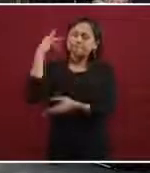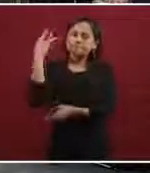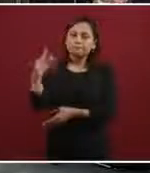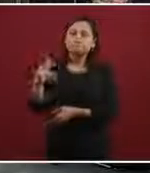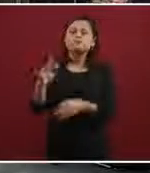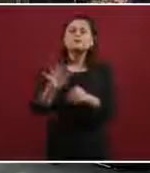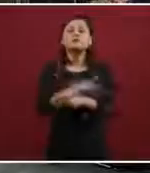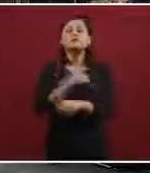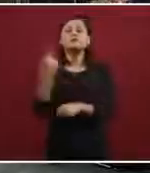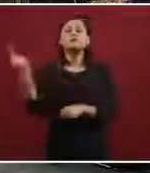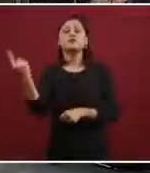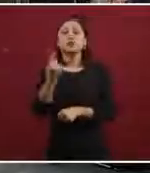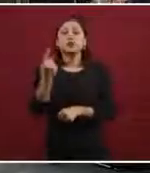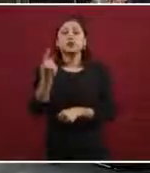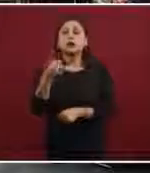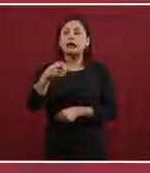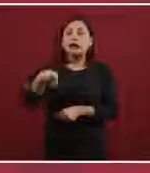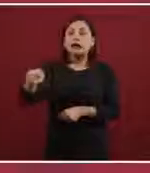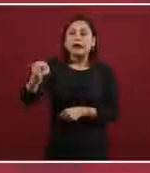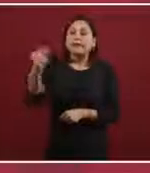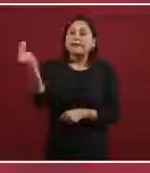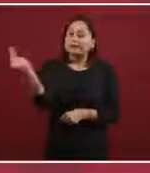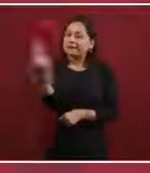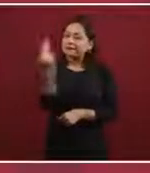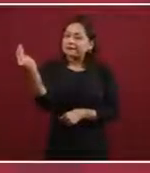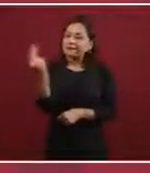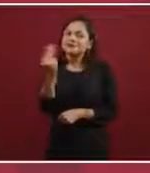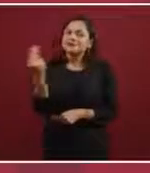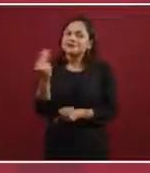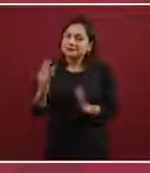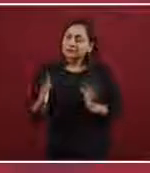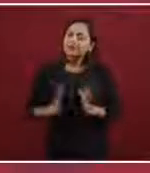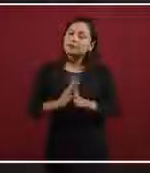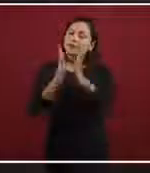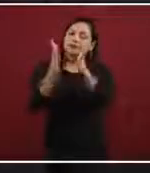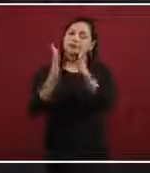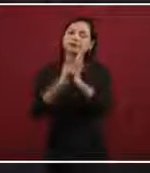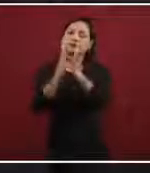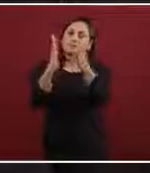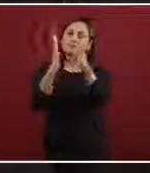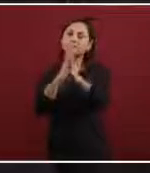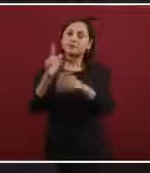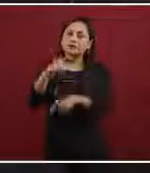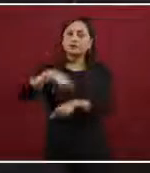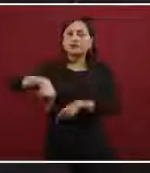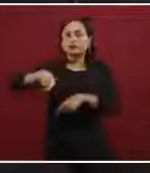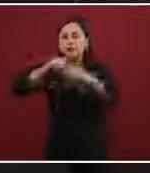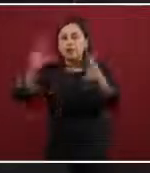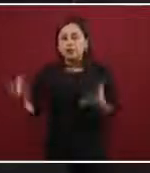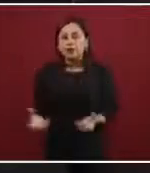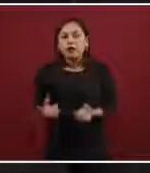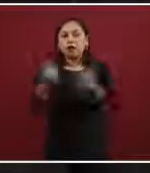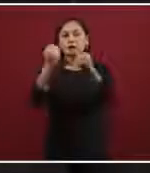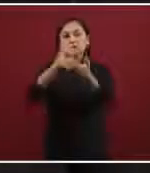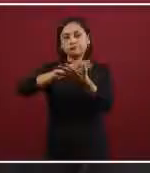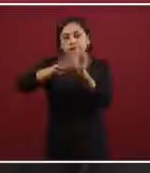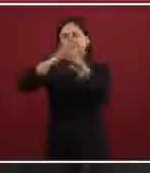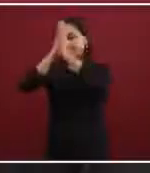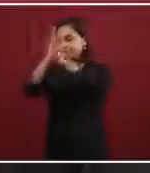se necesita sacar adelante la transformación